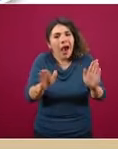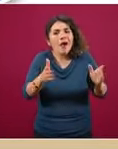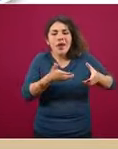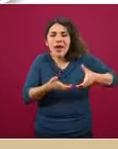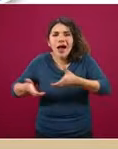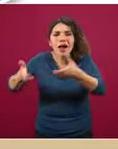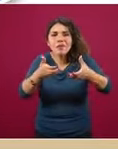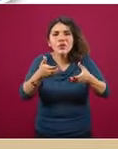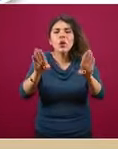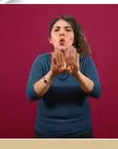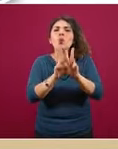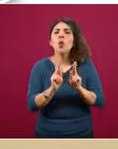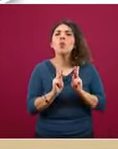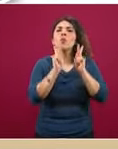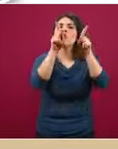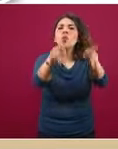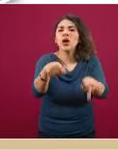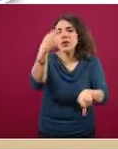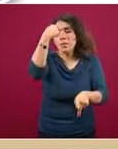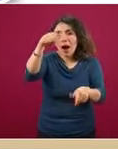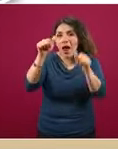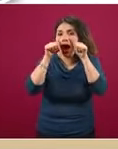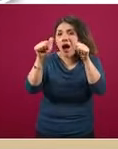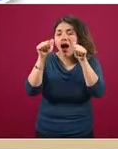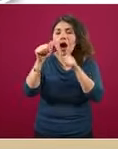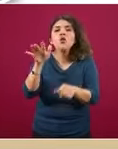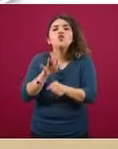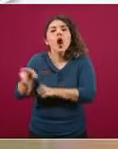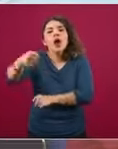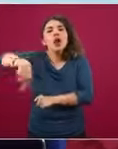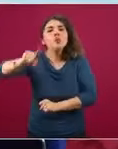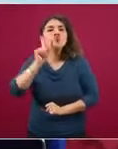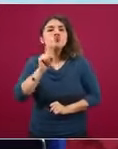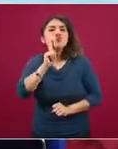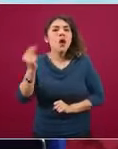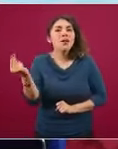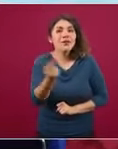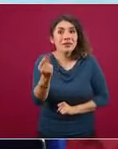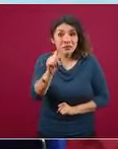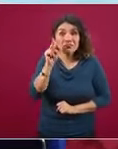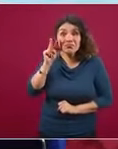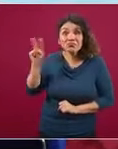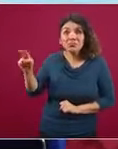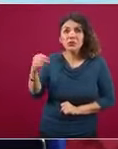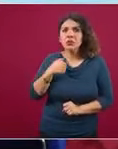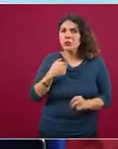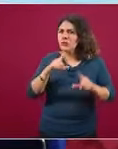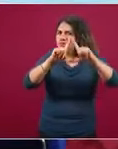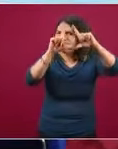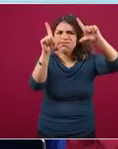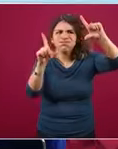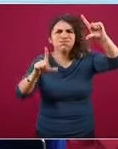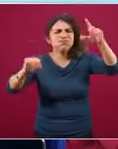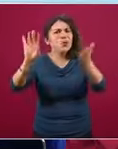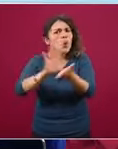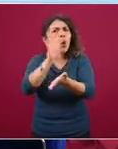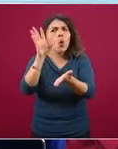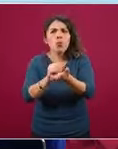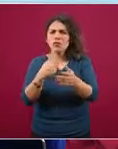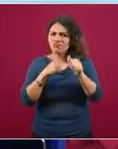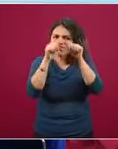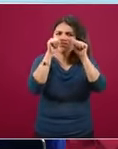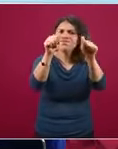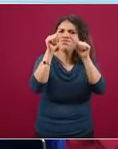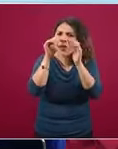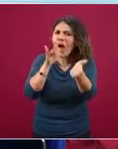puentes para atender las necesidades de las mujeres. Como ven, recorremos el país, estamos con ellas.